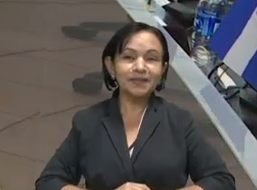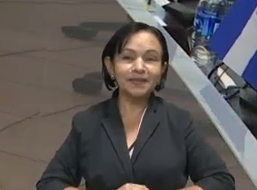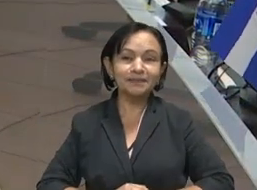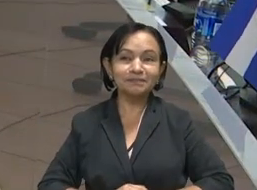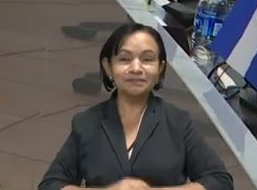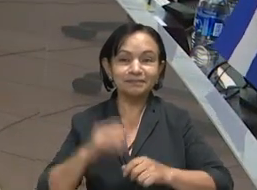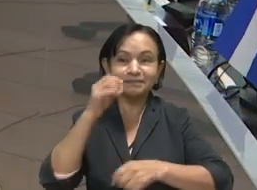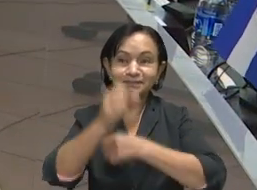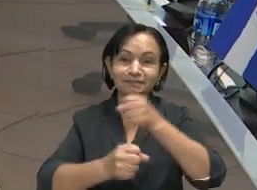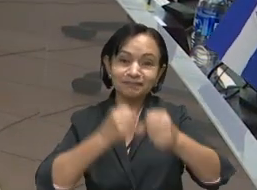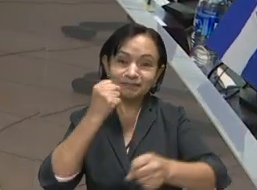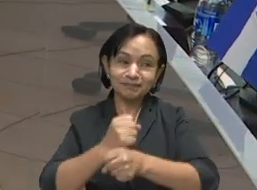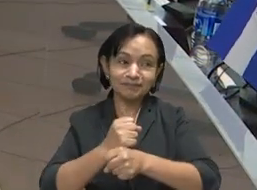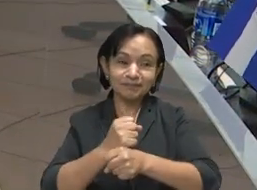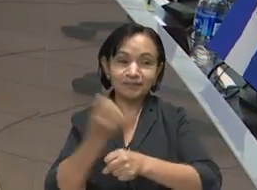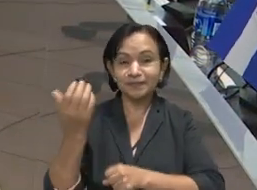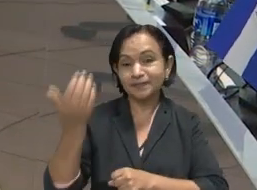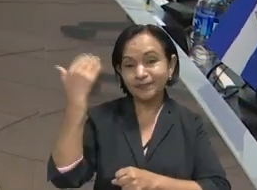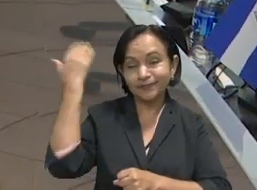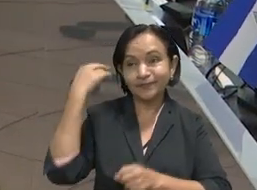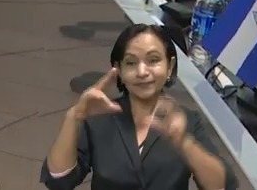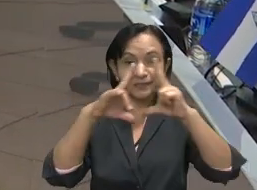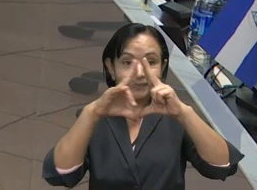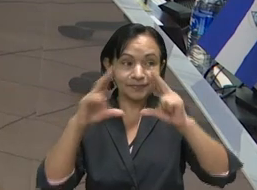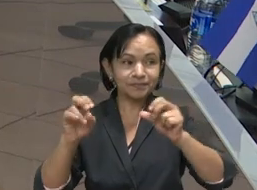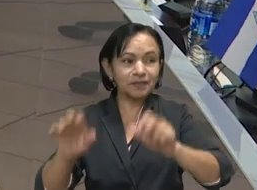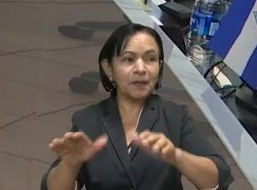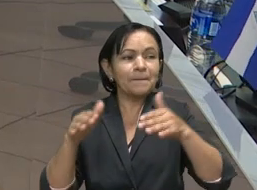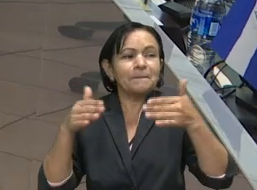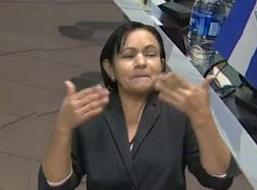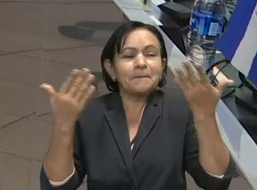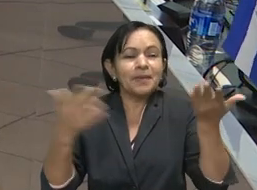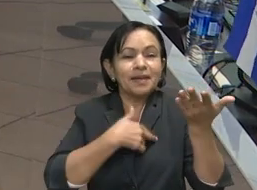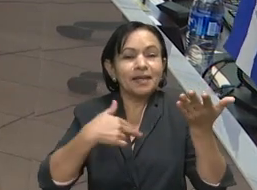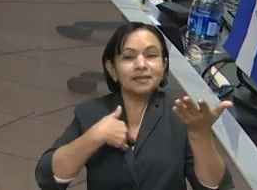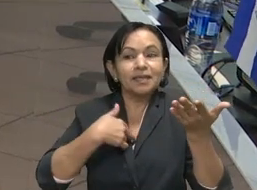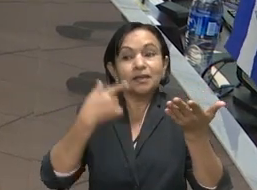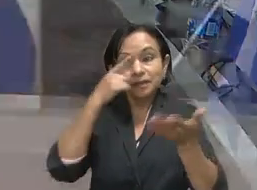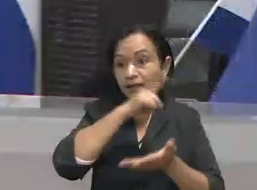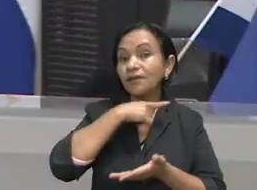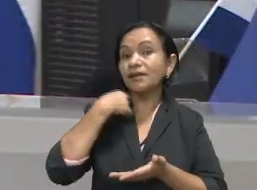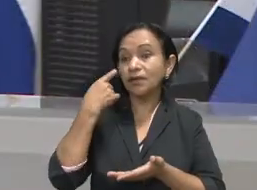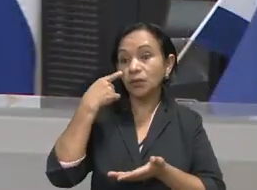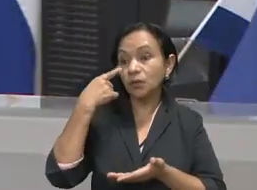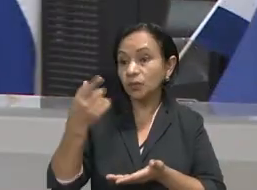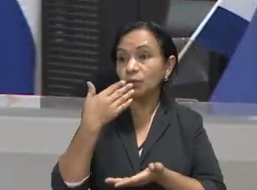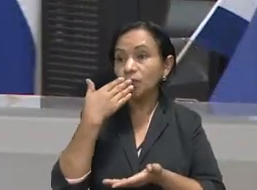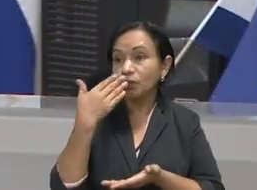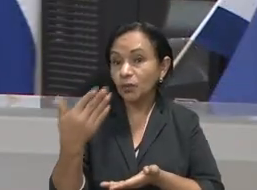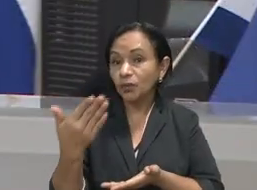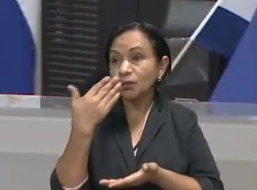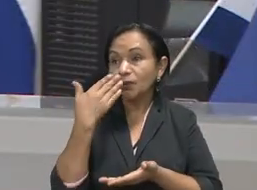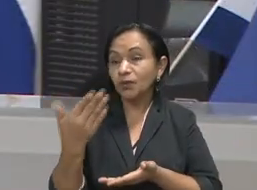en este año y en la historia del país para hacerle un reconocimiento